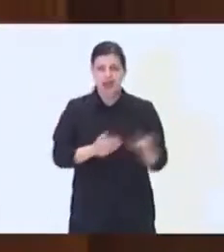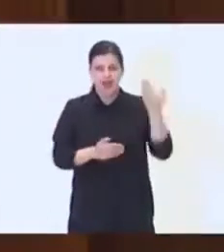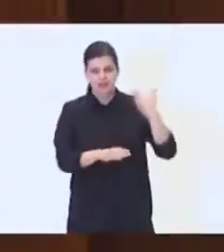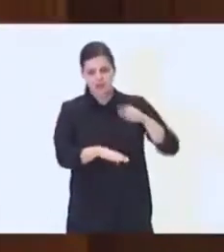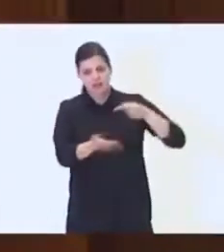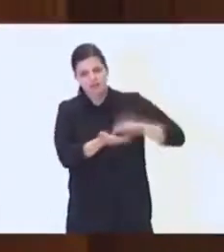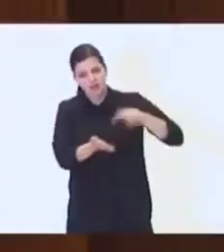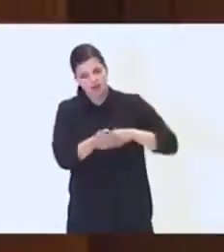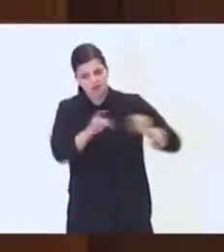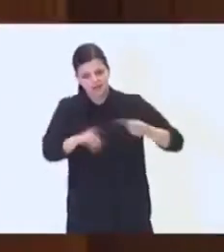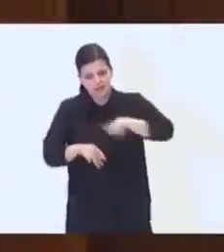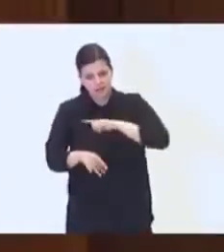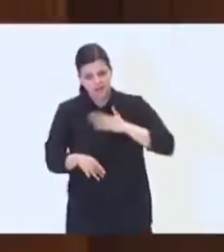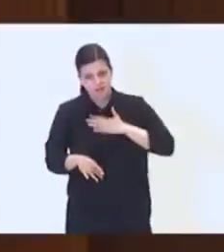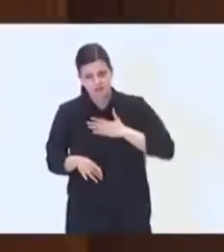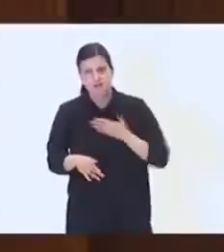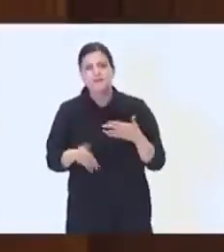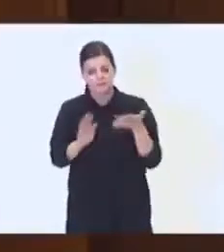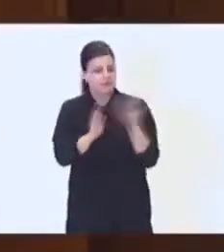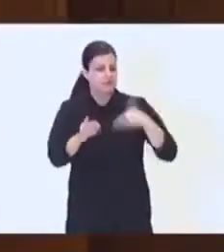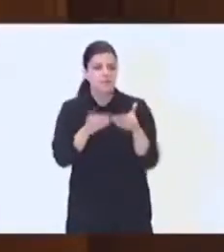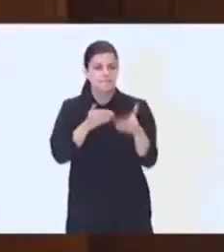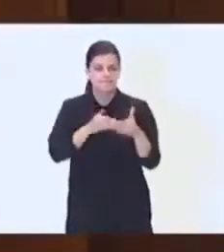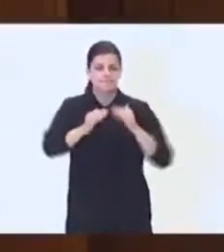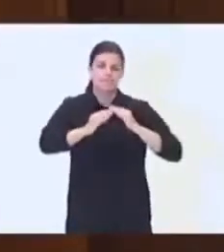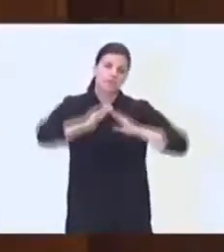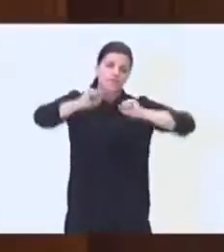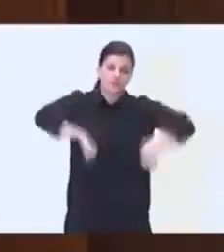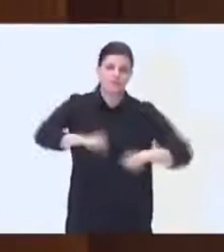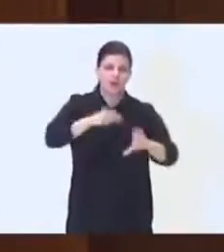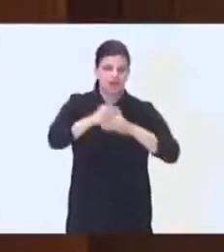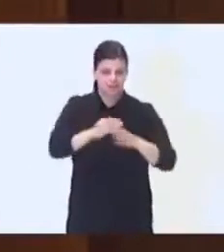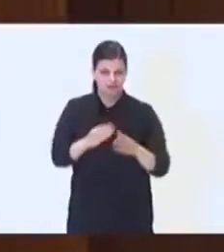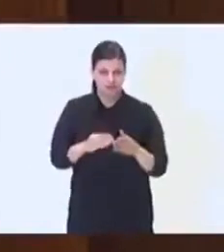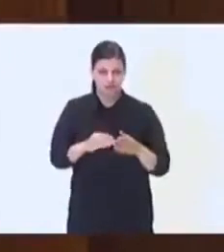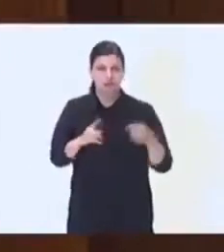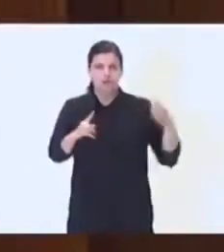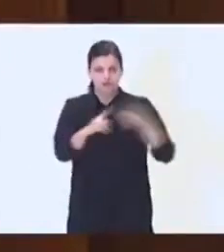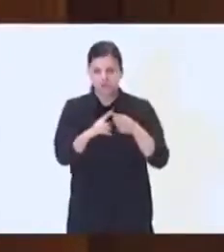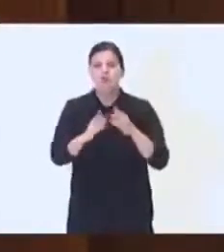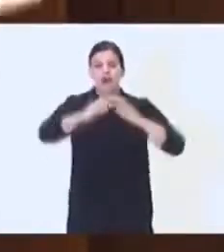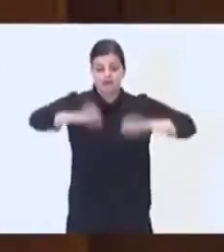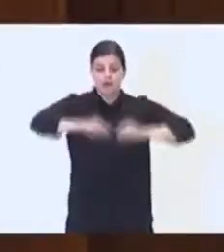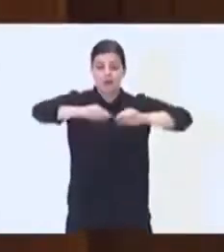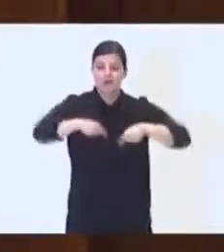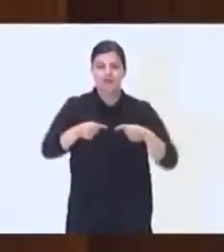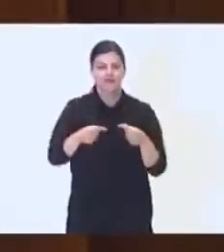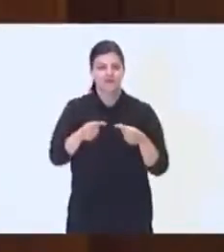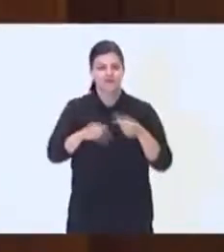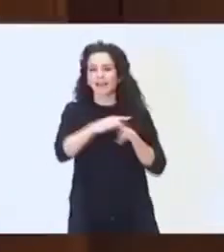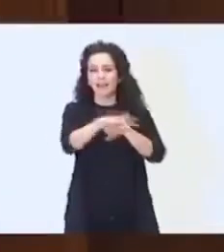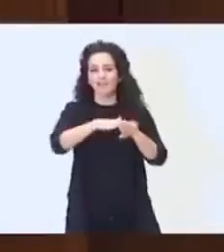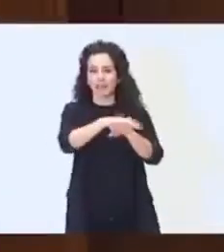nuestra tierra. Y eso hará que se firme pronto una adenda para el actual vigente convenio de carreteras y no uno